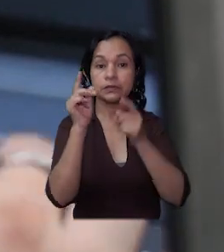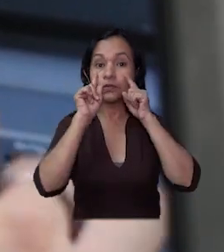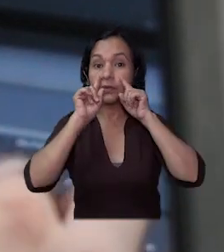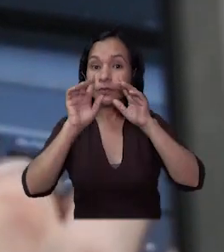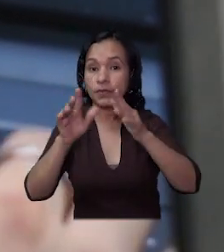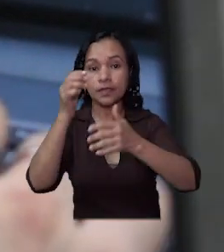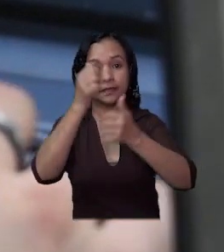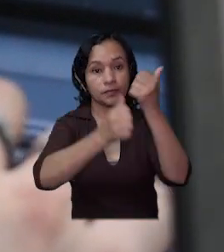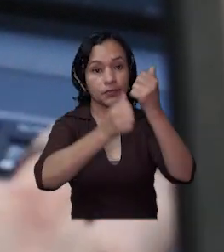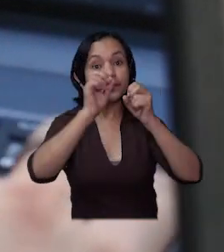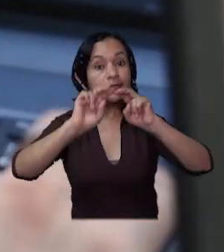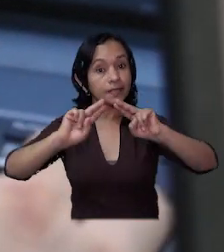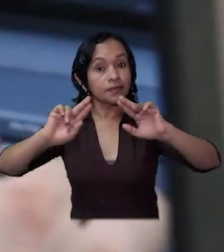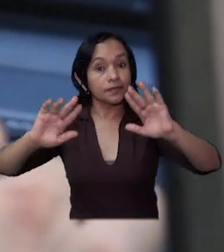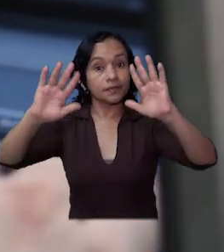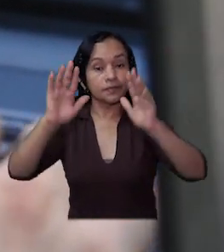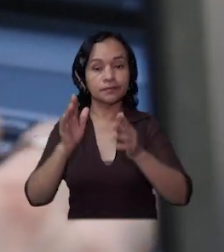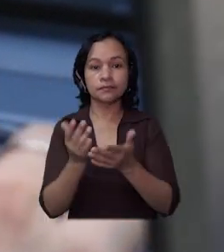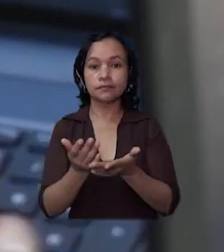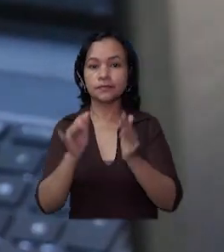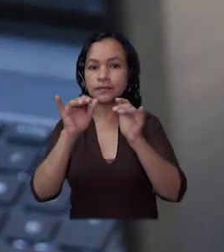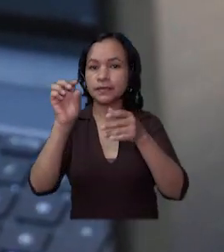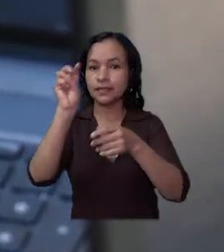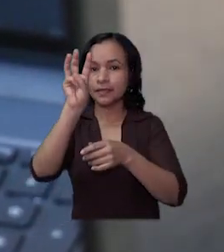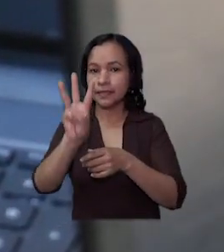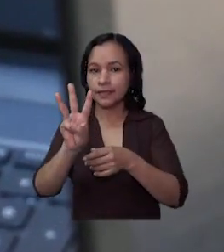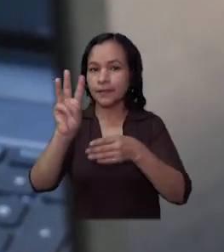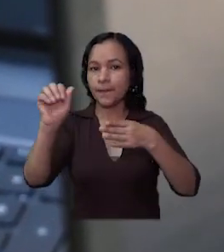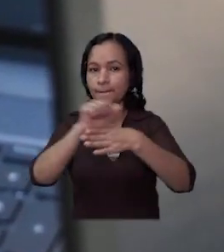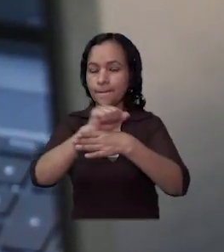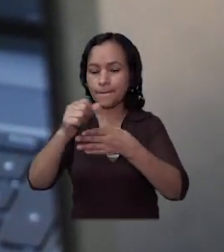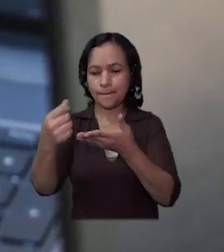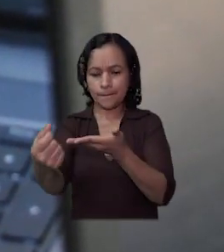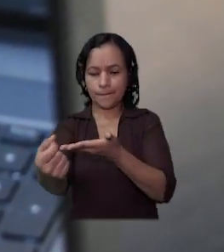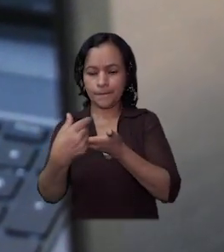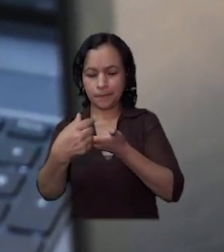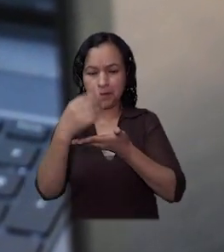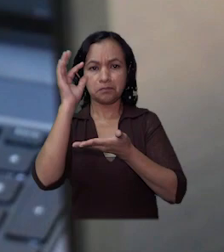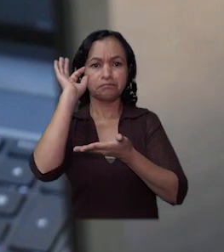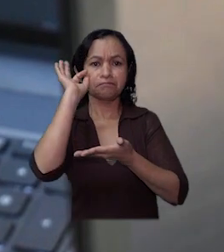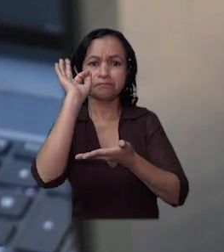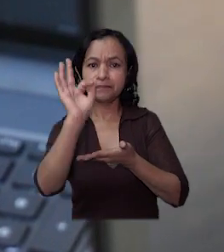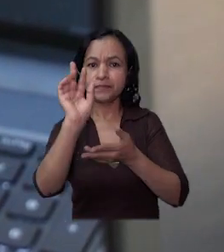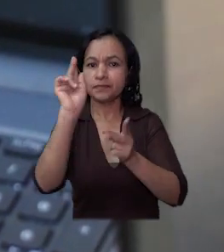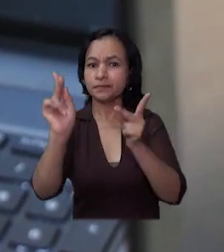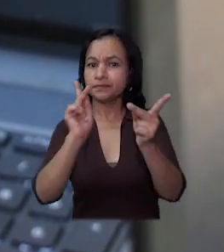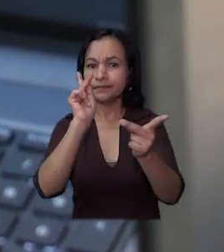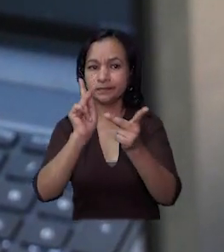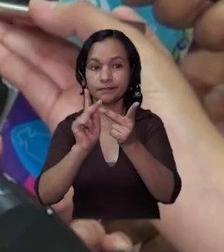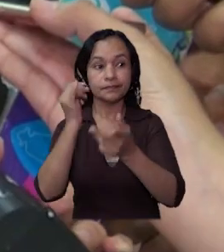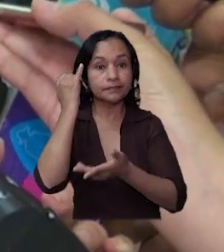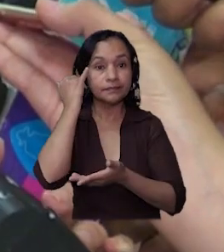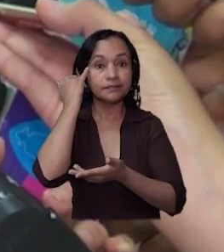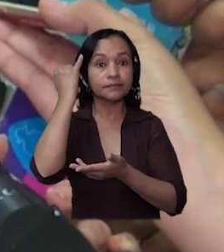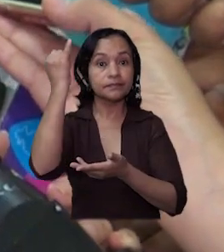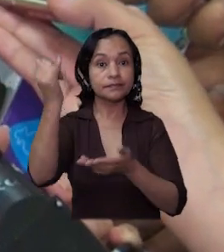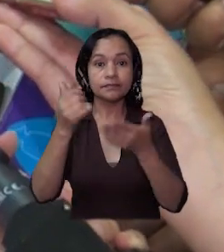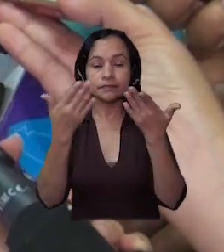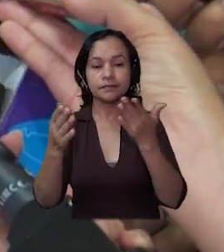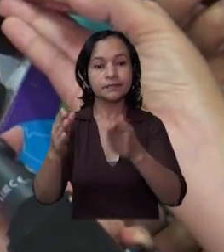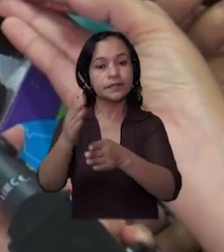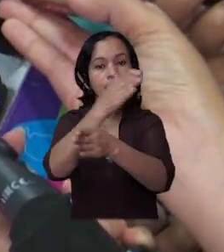la atención y mitigación ante emergencias, puesto a prueba en el tercer ejercicio con resultados muy satisfactorios. La idea